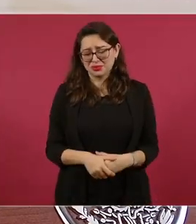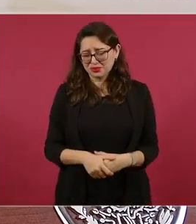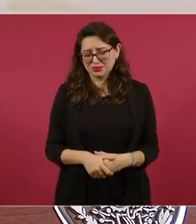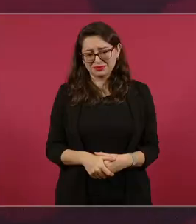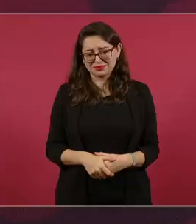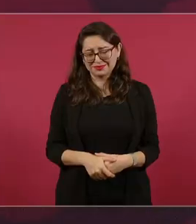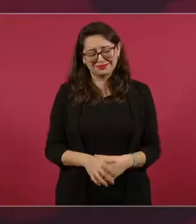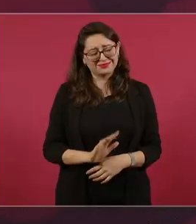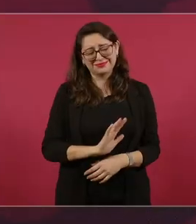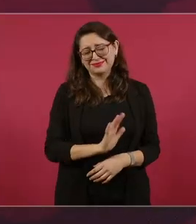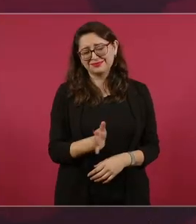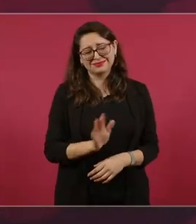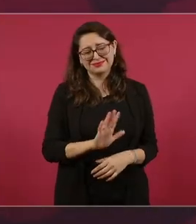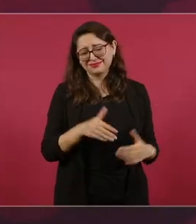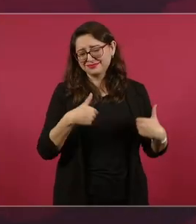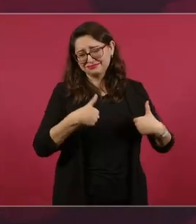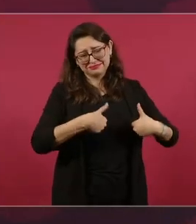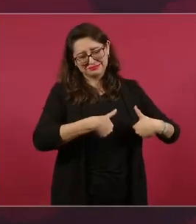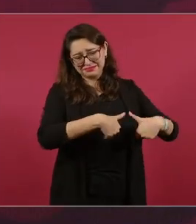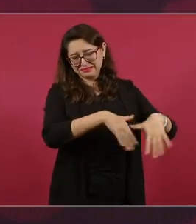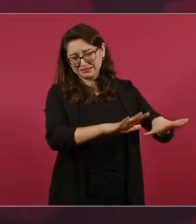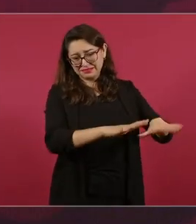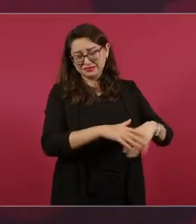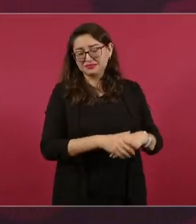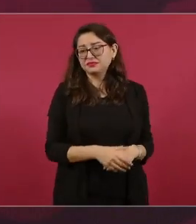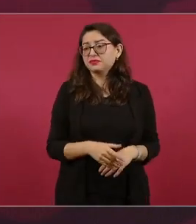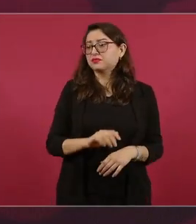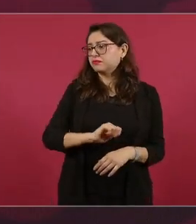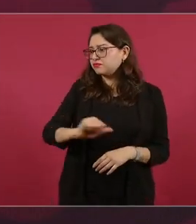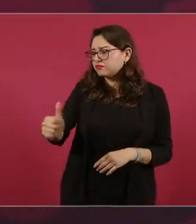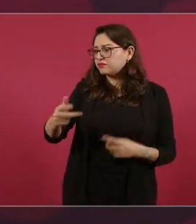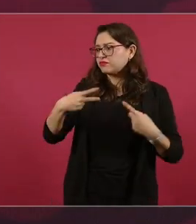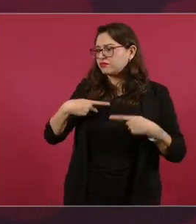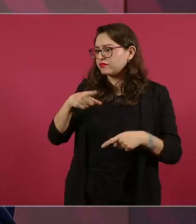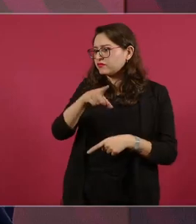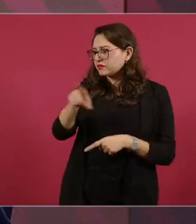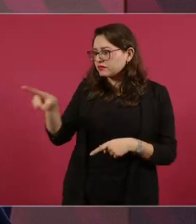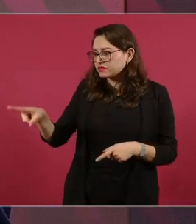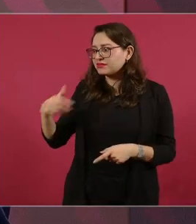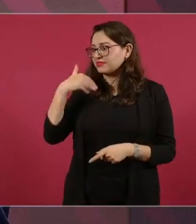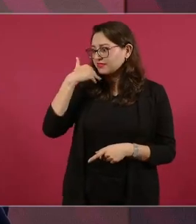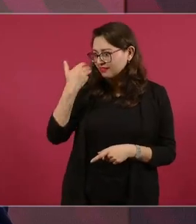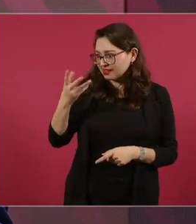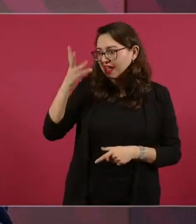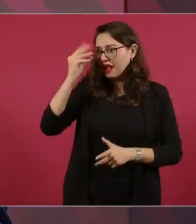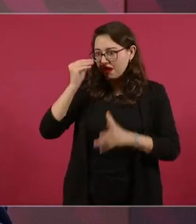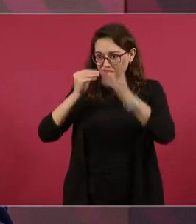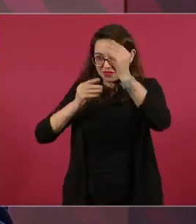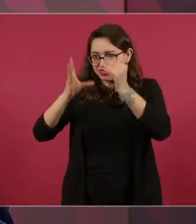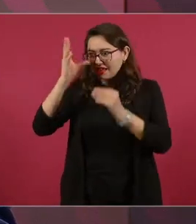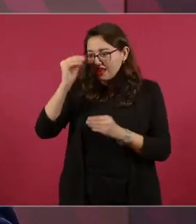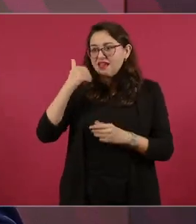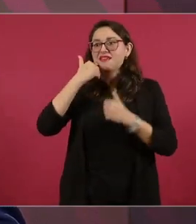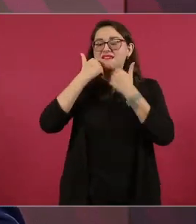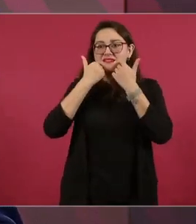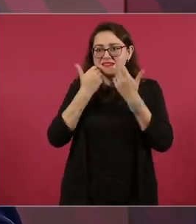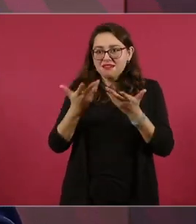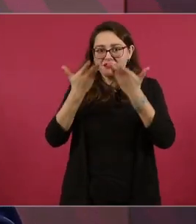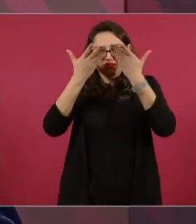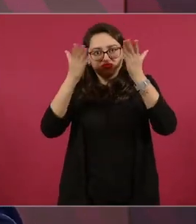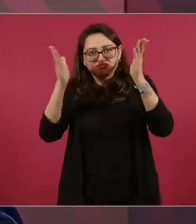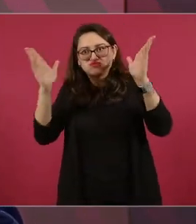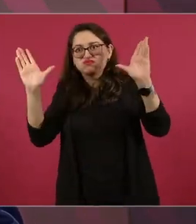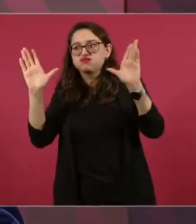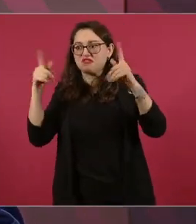pero sí hay que estar informando a los jóvenes y